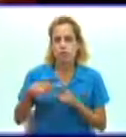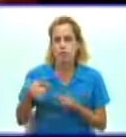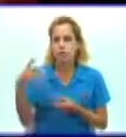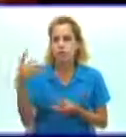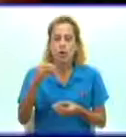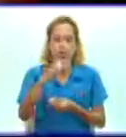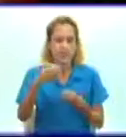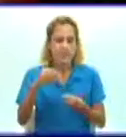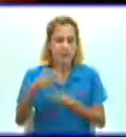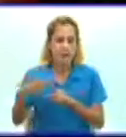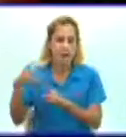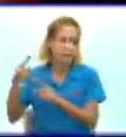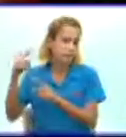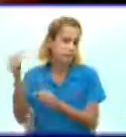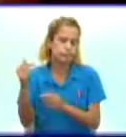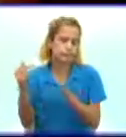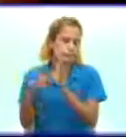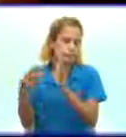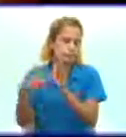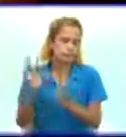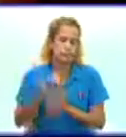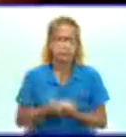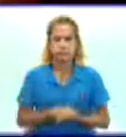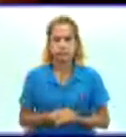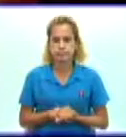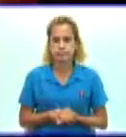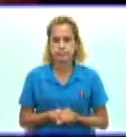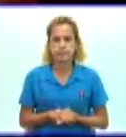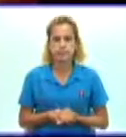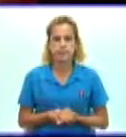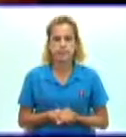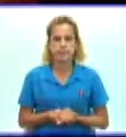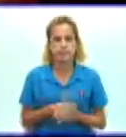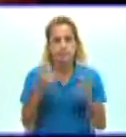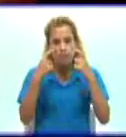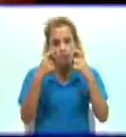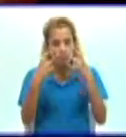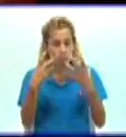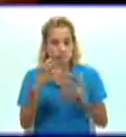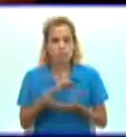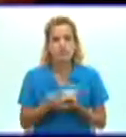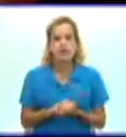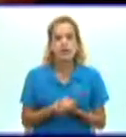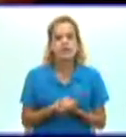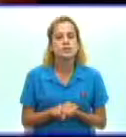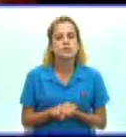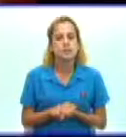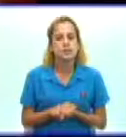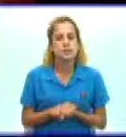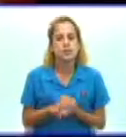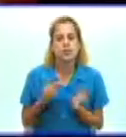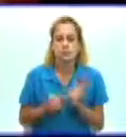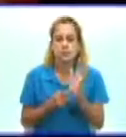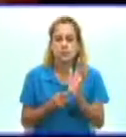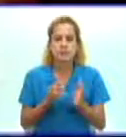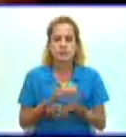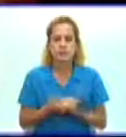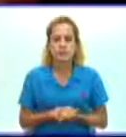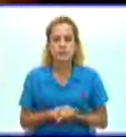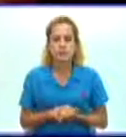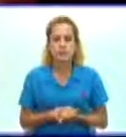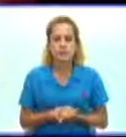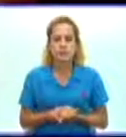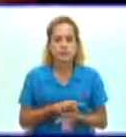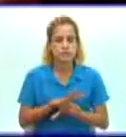ejercicios combinados, es decir, dos combinadas, donde se combinan elementos importantes como analizábamos en cuando se los presentaba. Ya